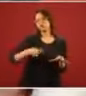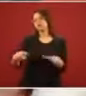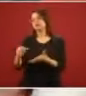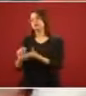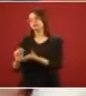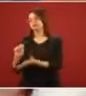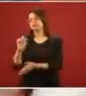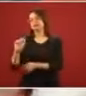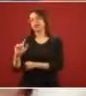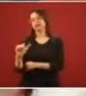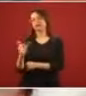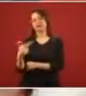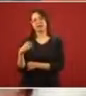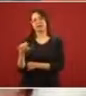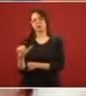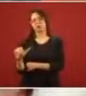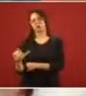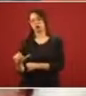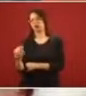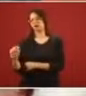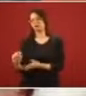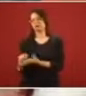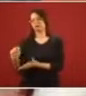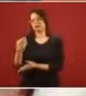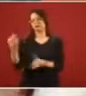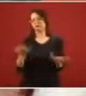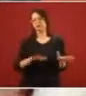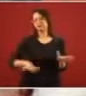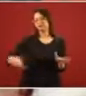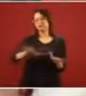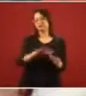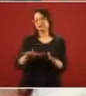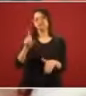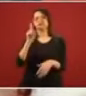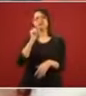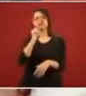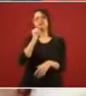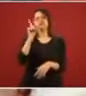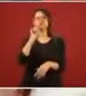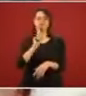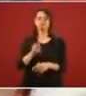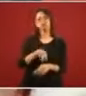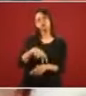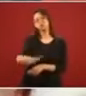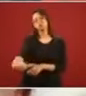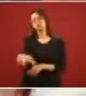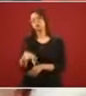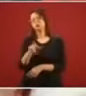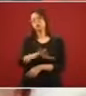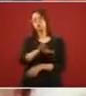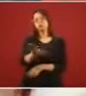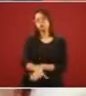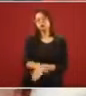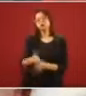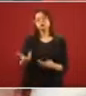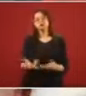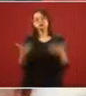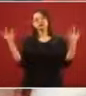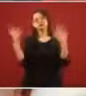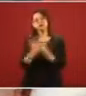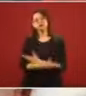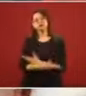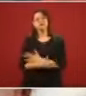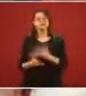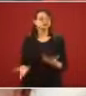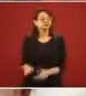mucho, mucho revuelo, obviamente, el tema es muy particular, muy, si de por sí el homicidio, el asesinato